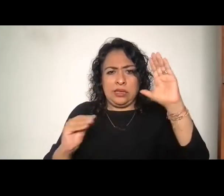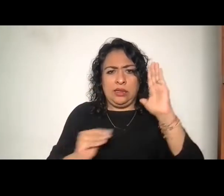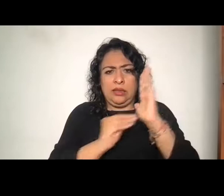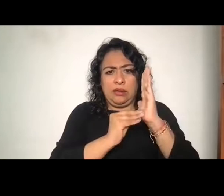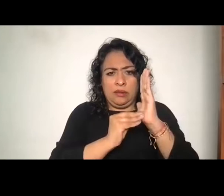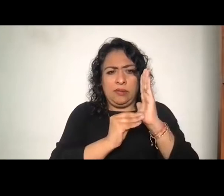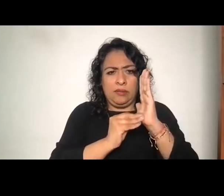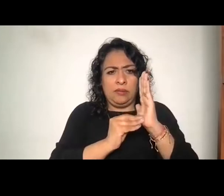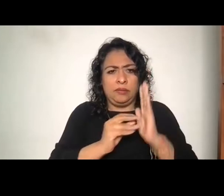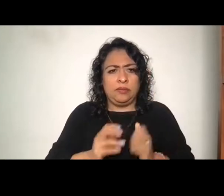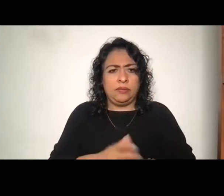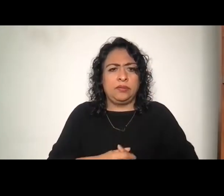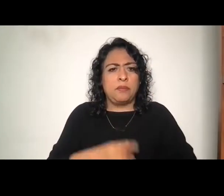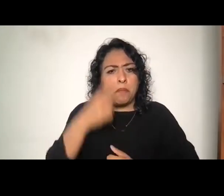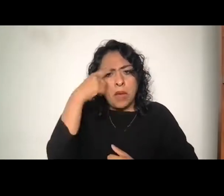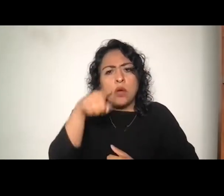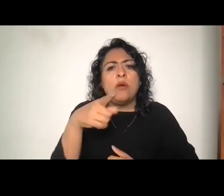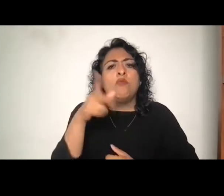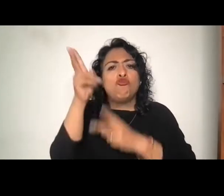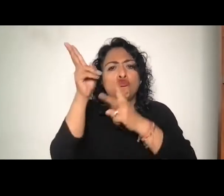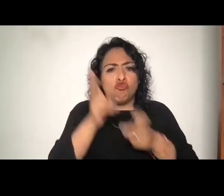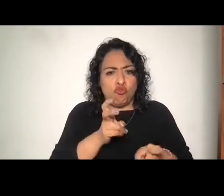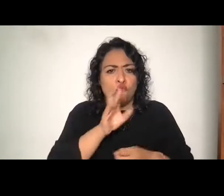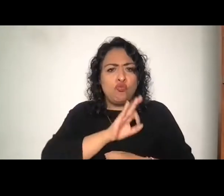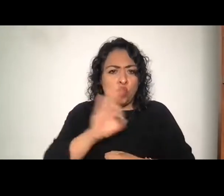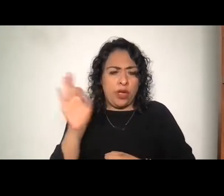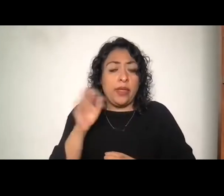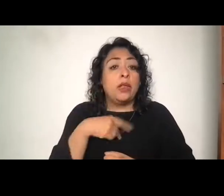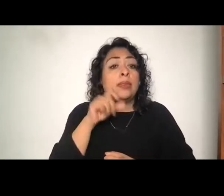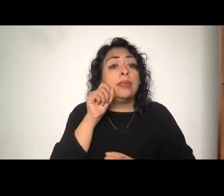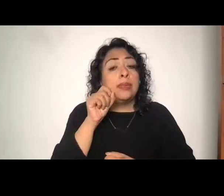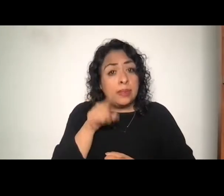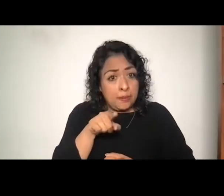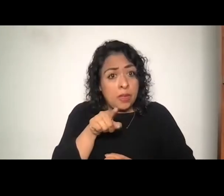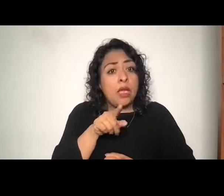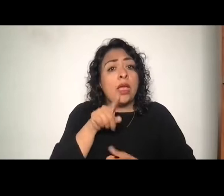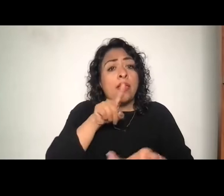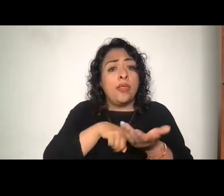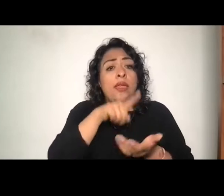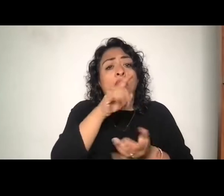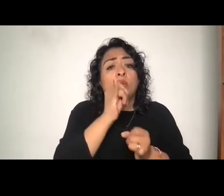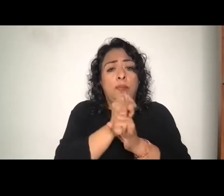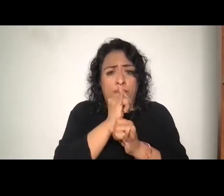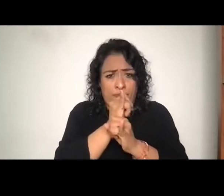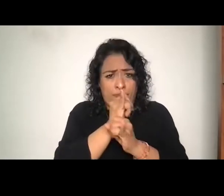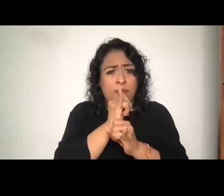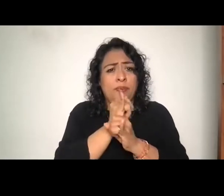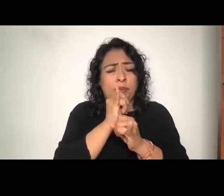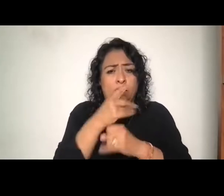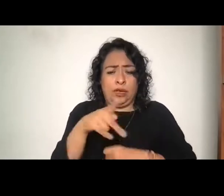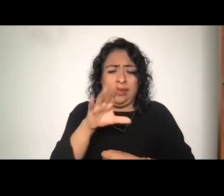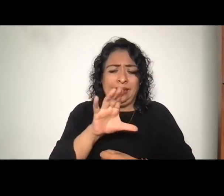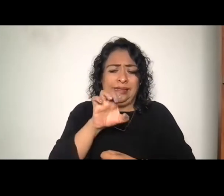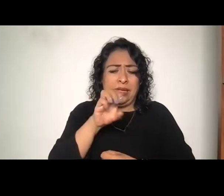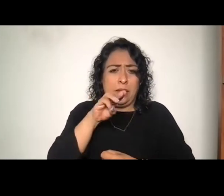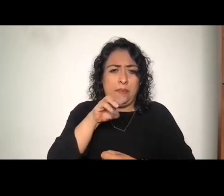archivo para que la puedan descargar del chat, y también la pueden encontrar en la página del CEMEFI